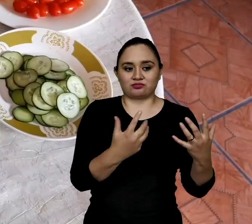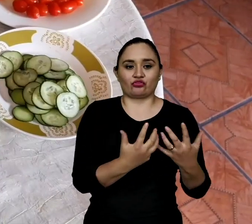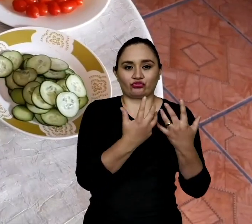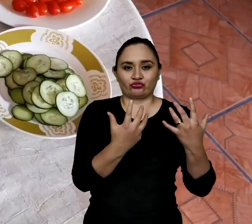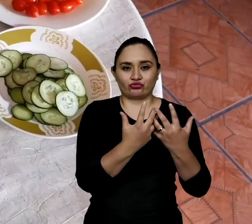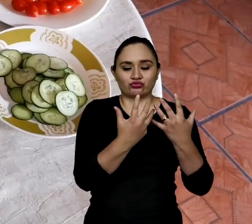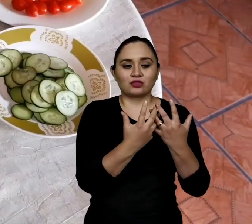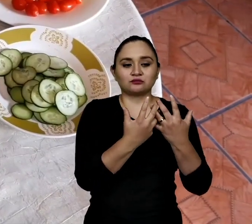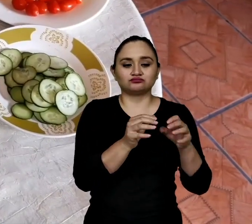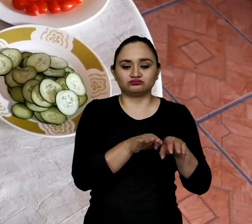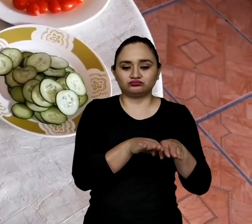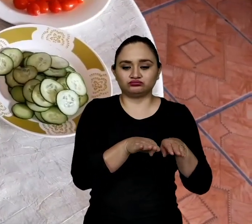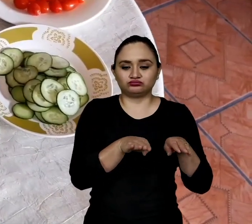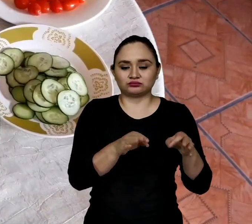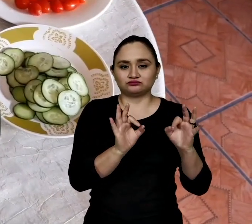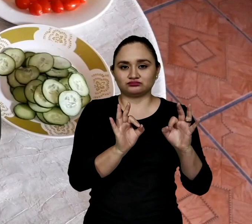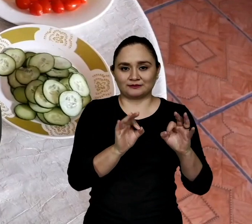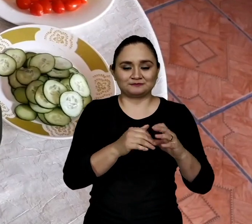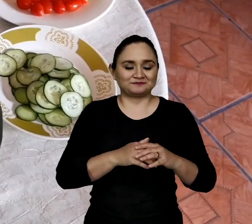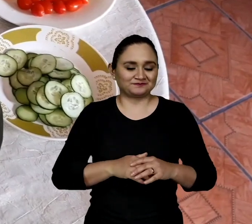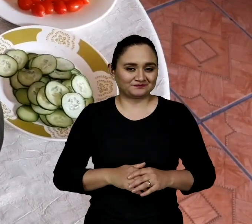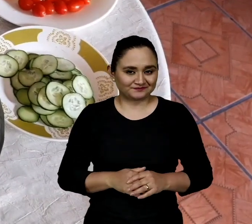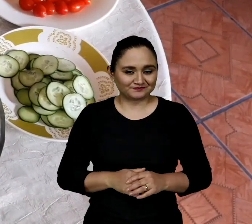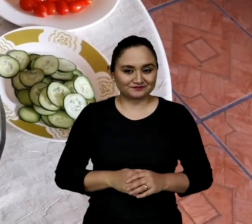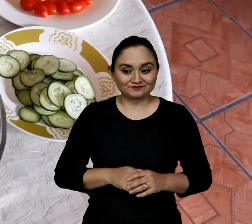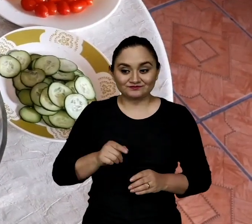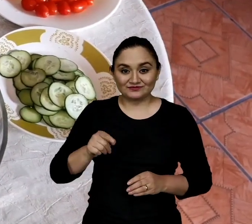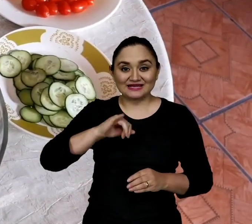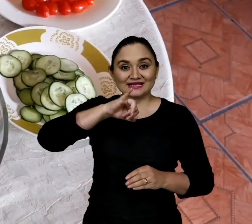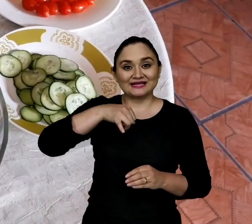jícama y el cebollín.